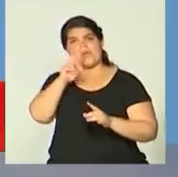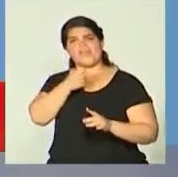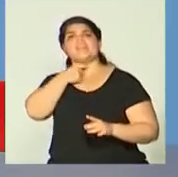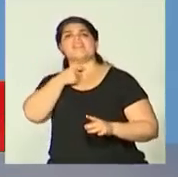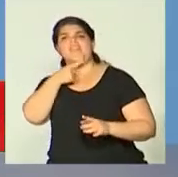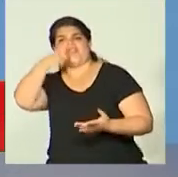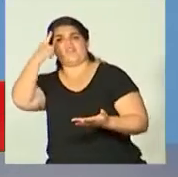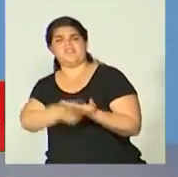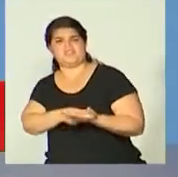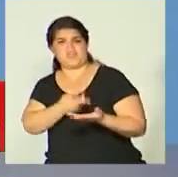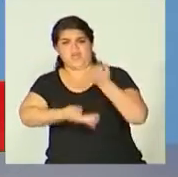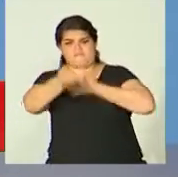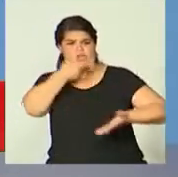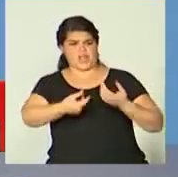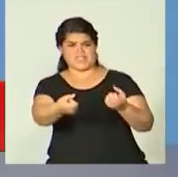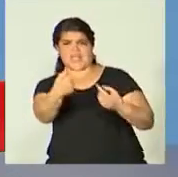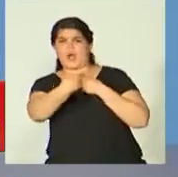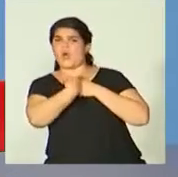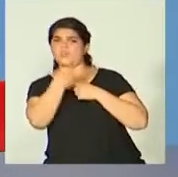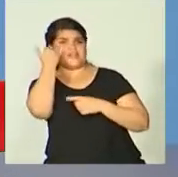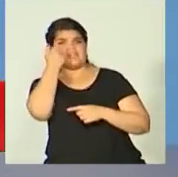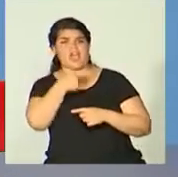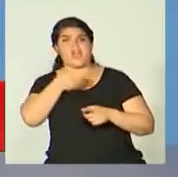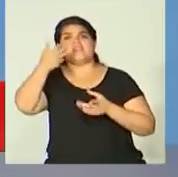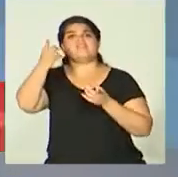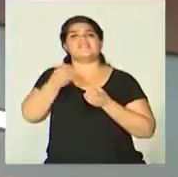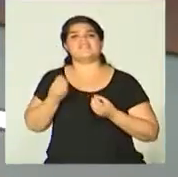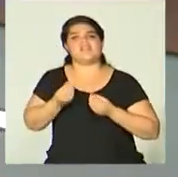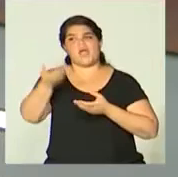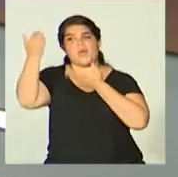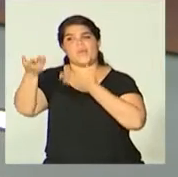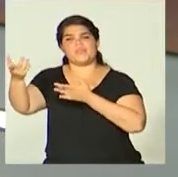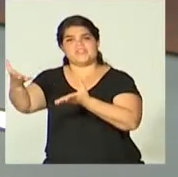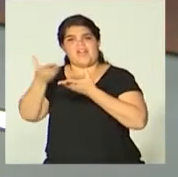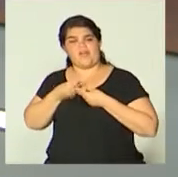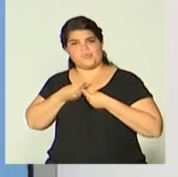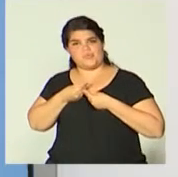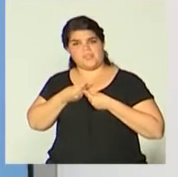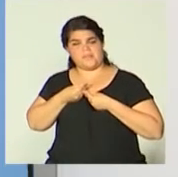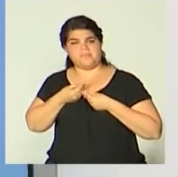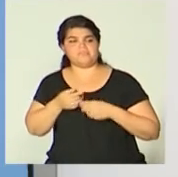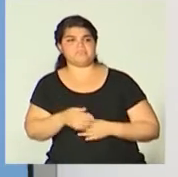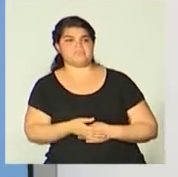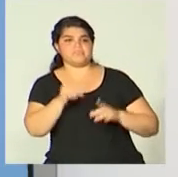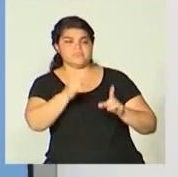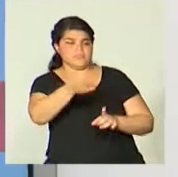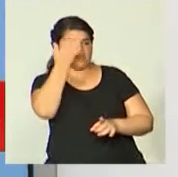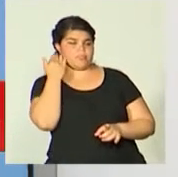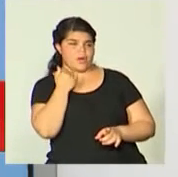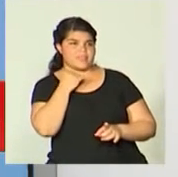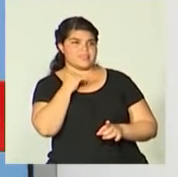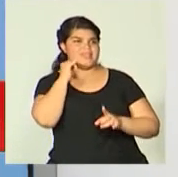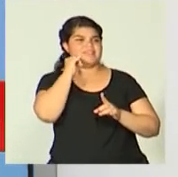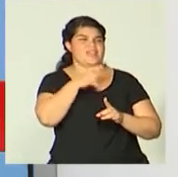violencia necesitamos tener una respuesta desde la justicia se impulsa mucho como lo dijiste al principio él ni una menos